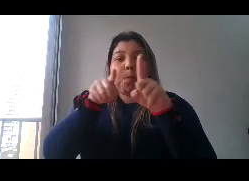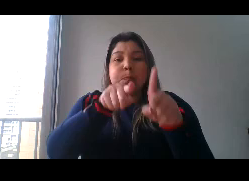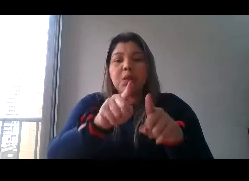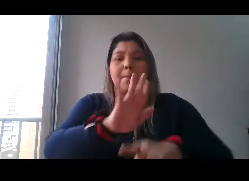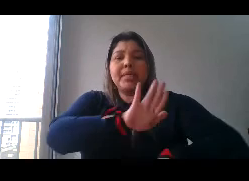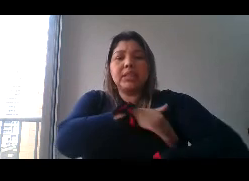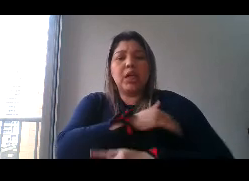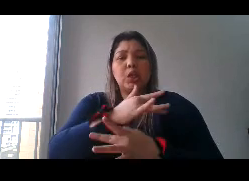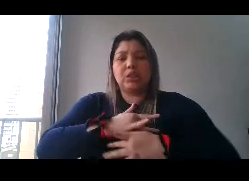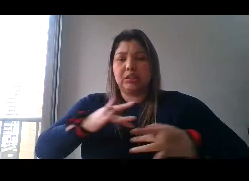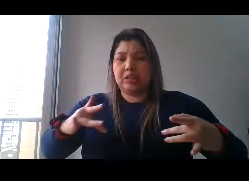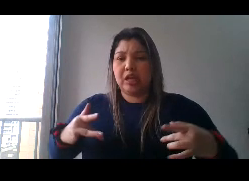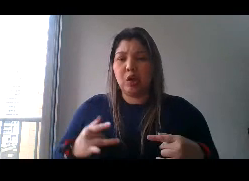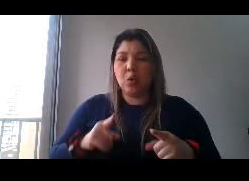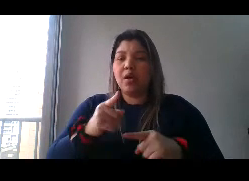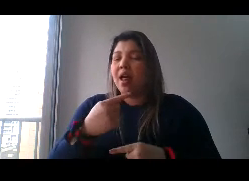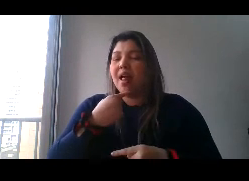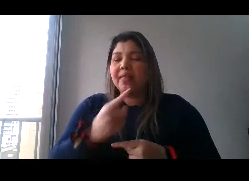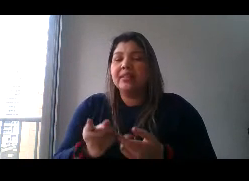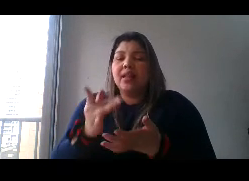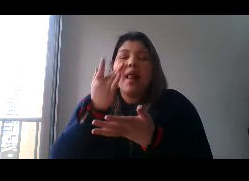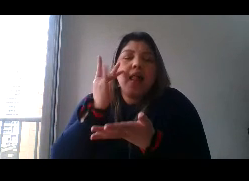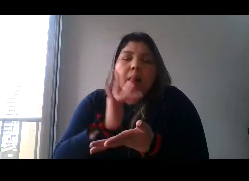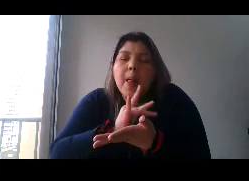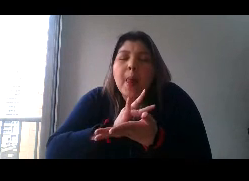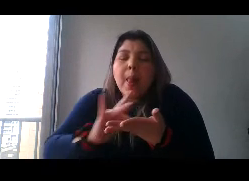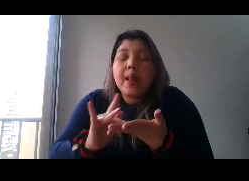Salud. La limpieza y desinfección es